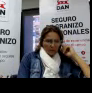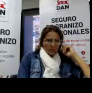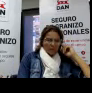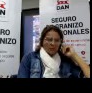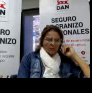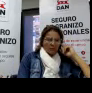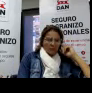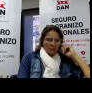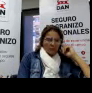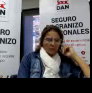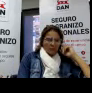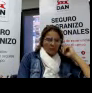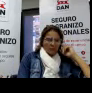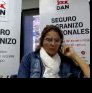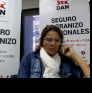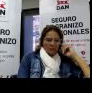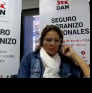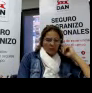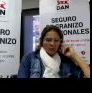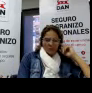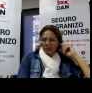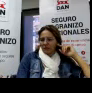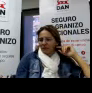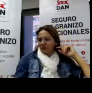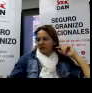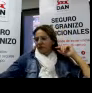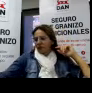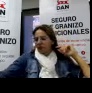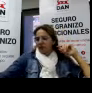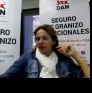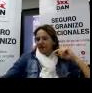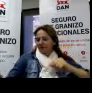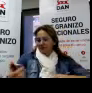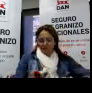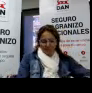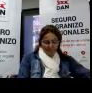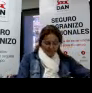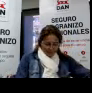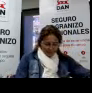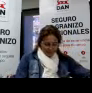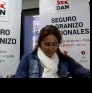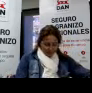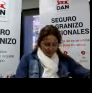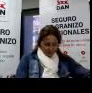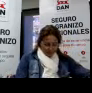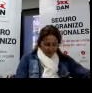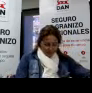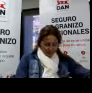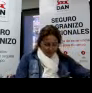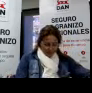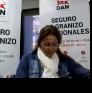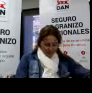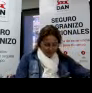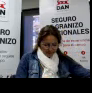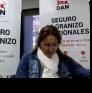va a tardar en cambiar porque recién en marzo empieza a aflojar la presencia del evento La Niña. Y eso también tiene influencia no